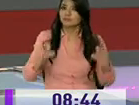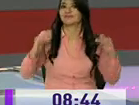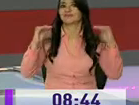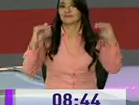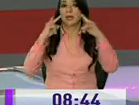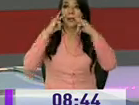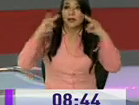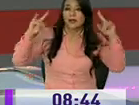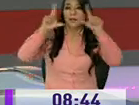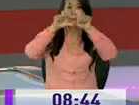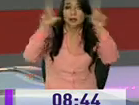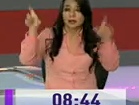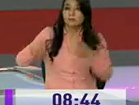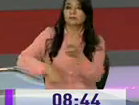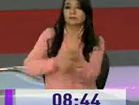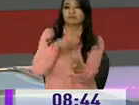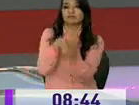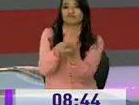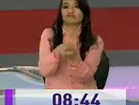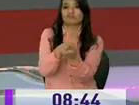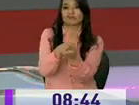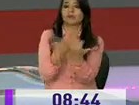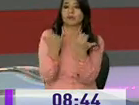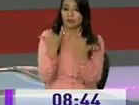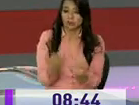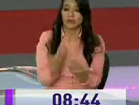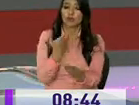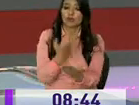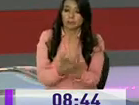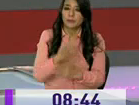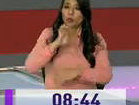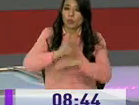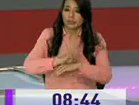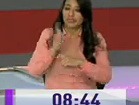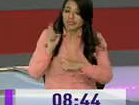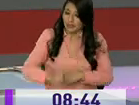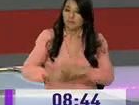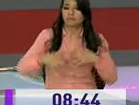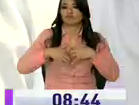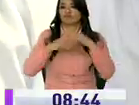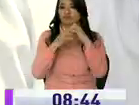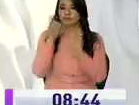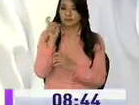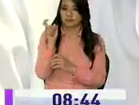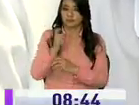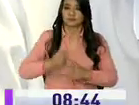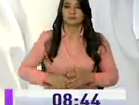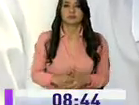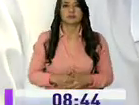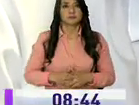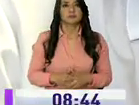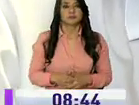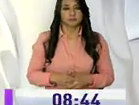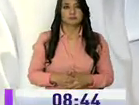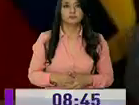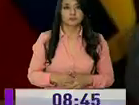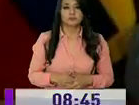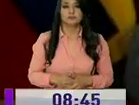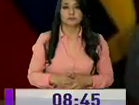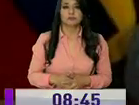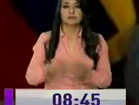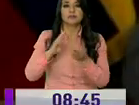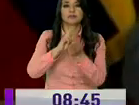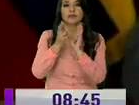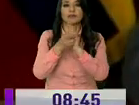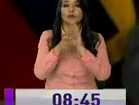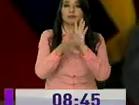grandes empresas a arrimar el hombro en la situación que atraviesa nuestro país. Veamos. Como positivas califica las reformas